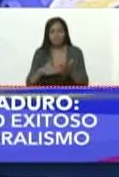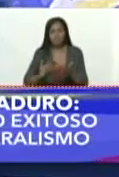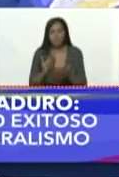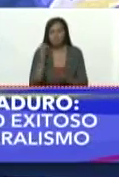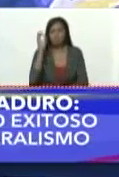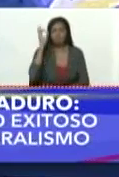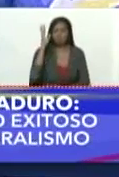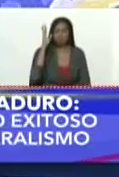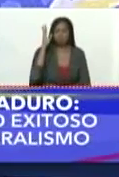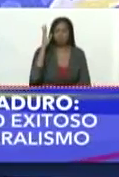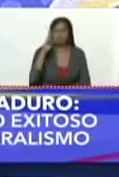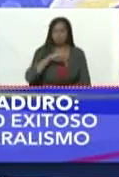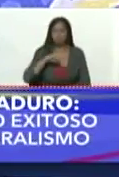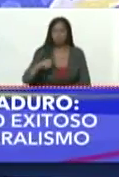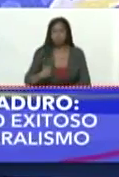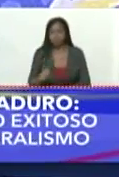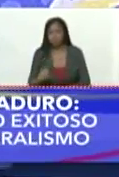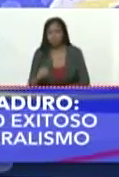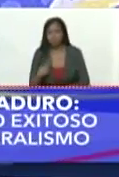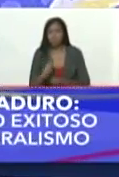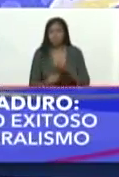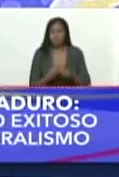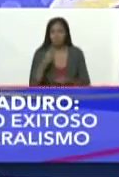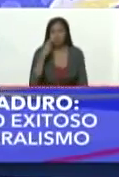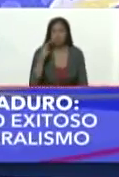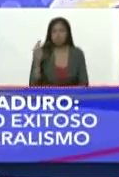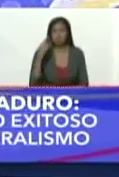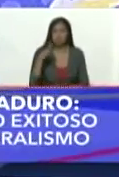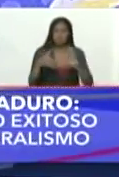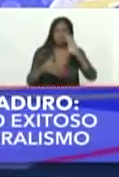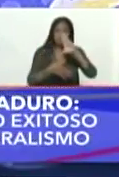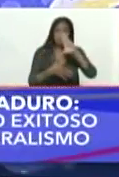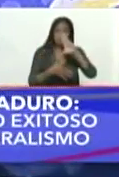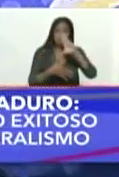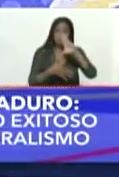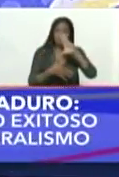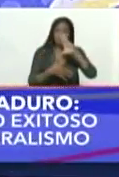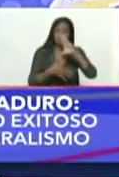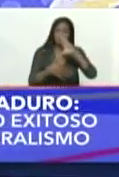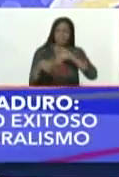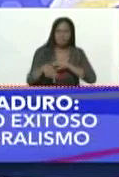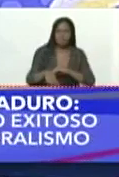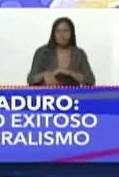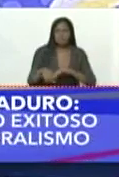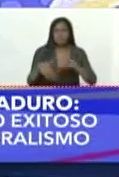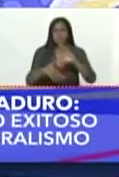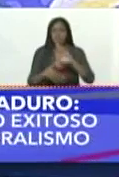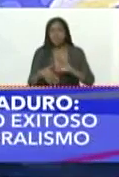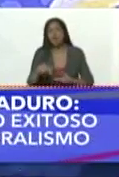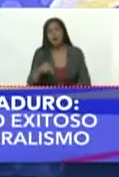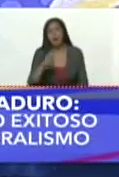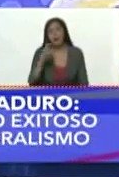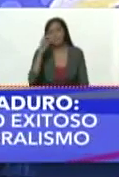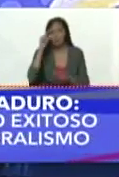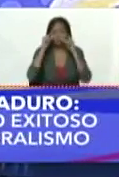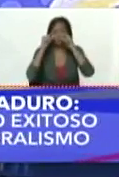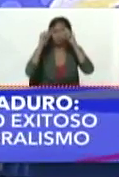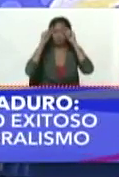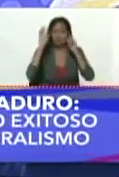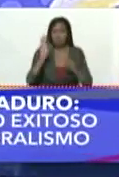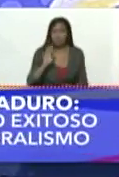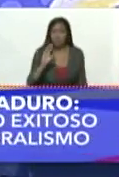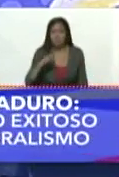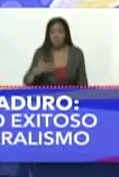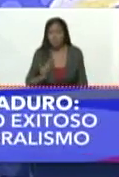ideas geniales del Robinson de América, del Sócrates de América, del Sócrates de Caracas, Simón Rodríguez, y